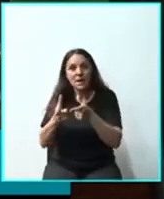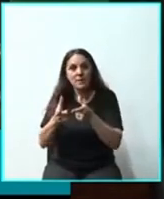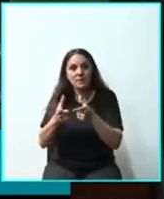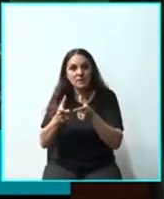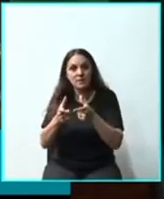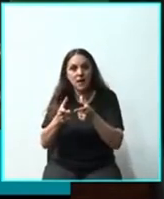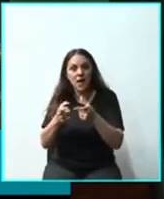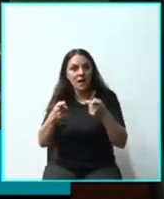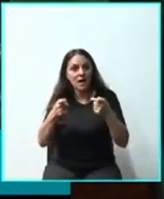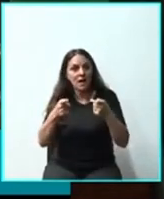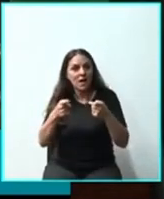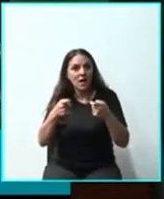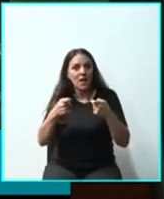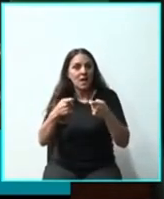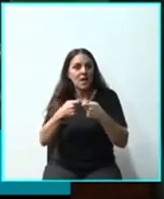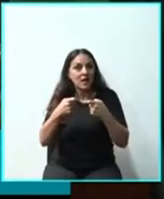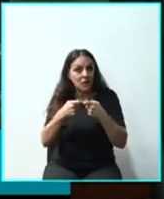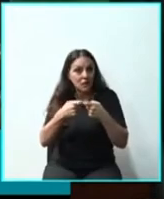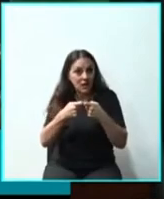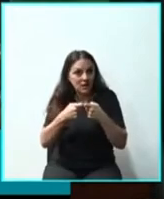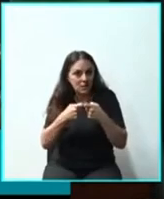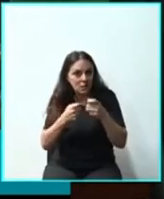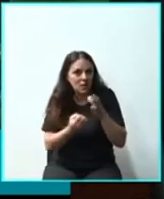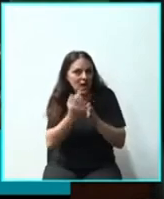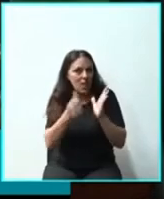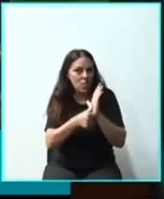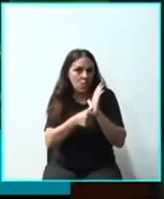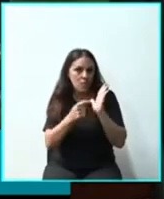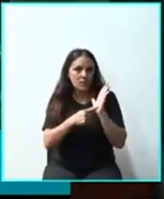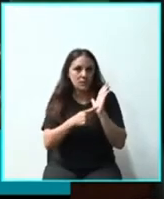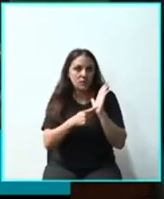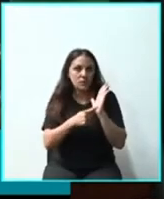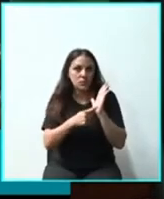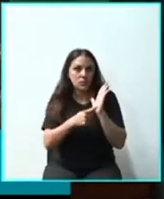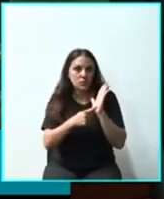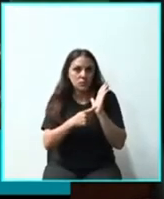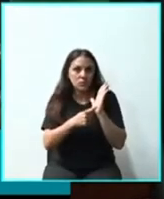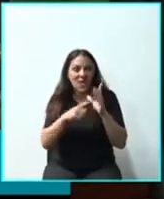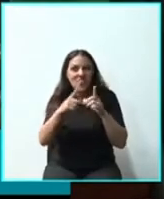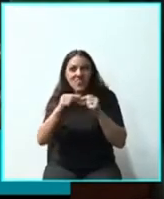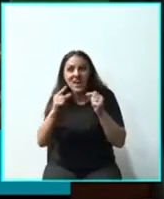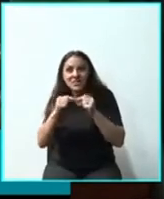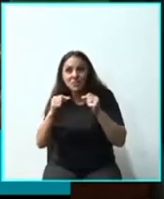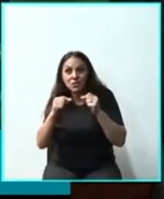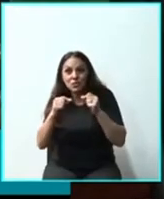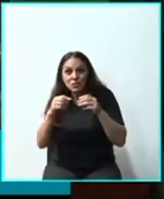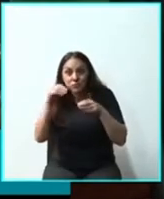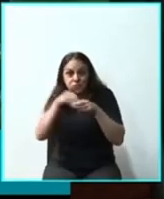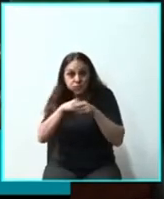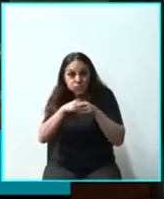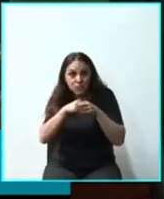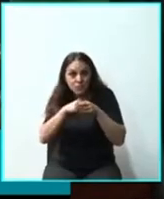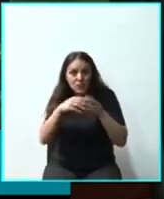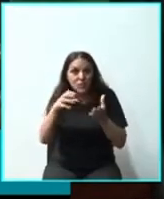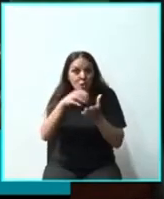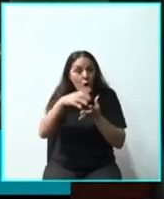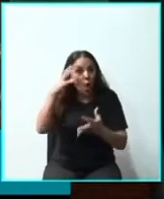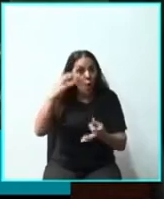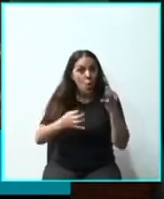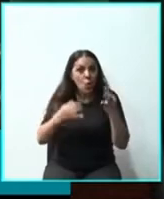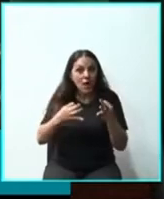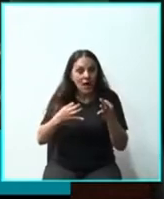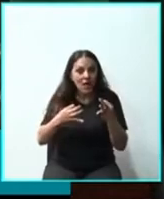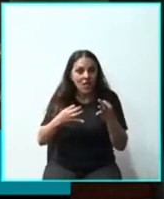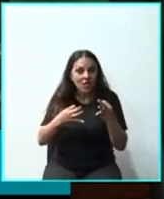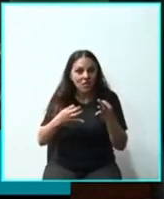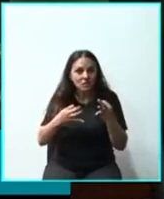el Registro Nacional de las Personas. La base de datos es de profugados, decía recién el diputado Alperín, no